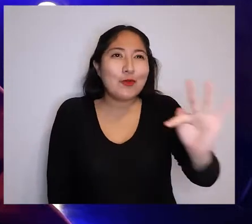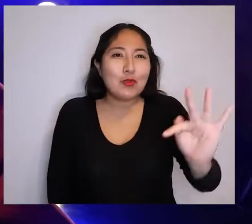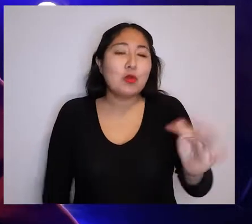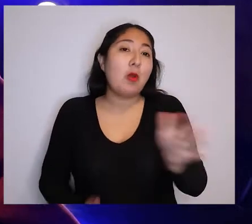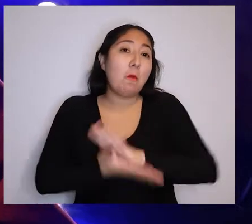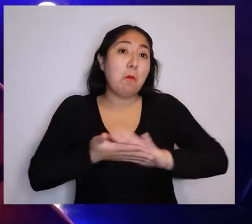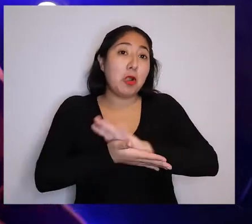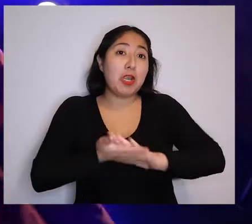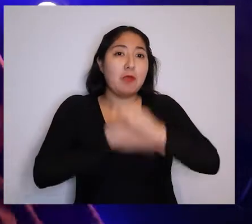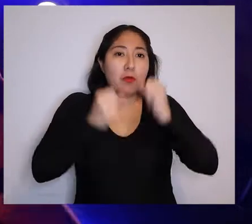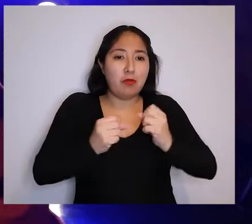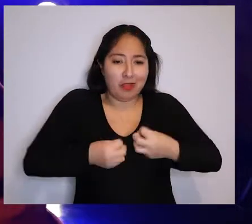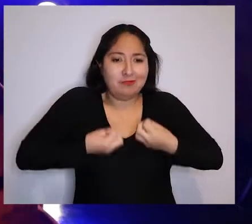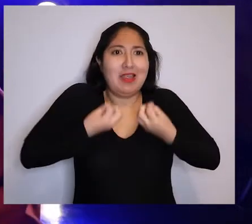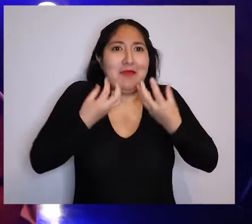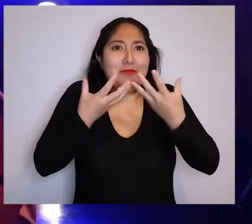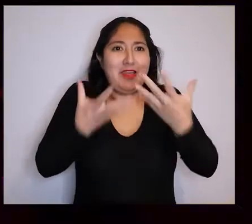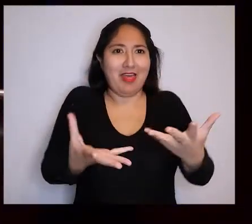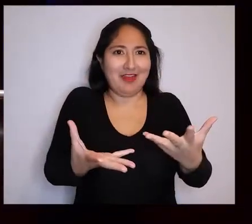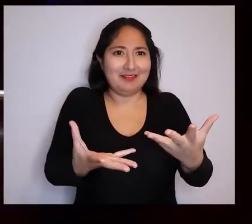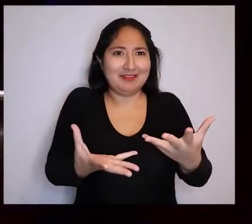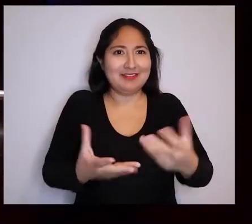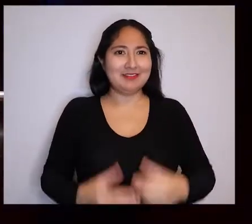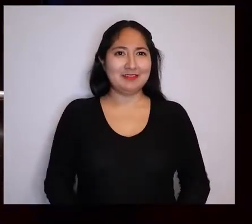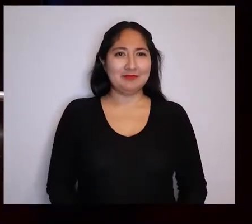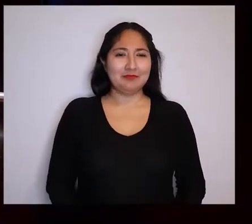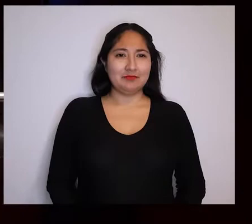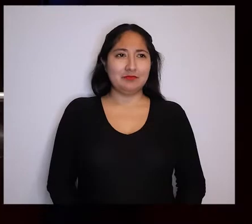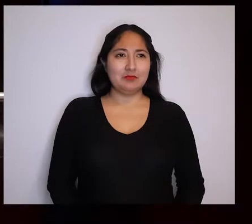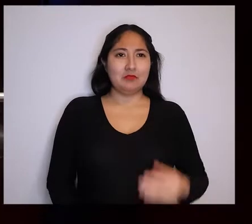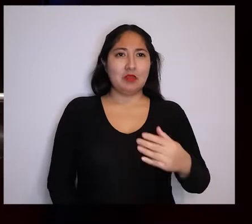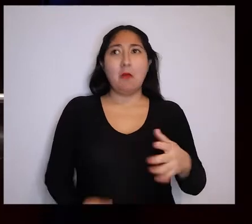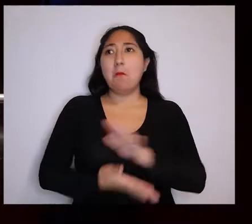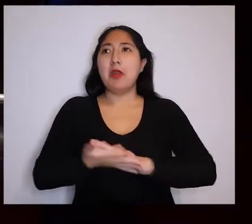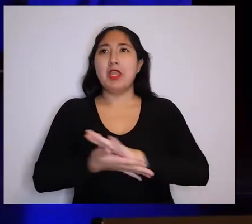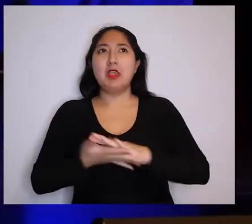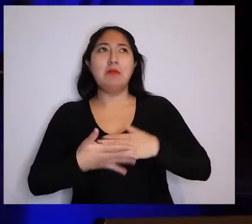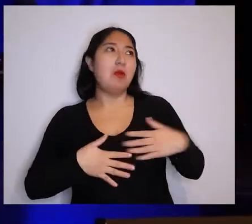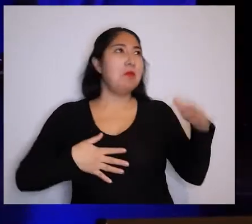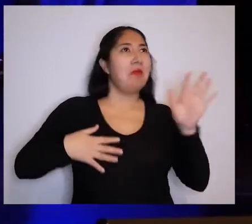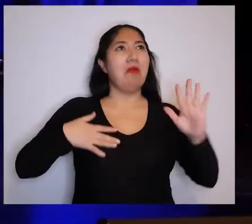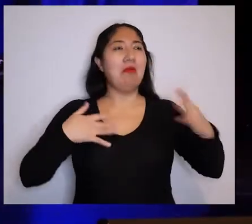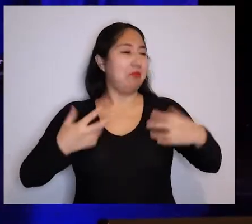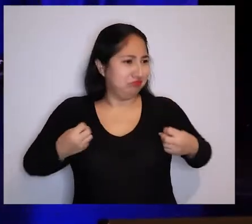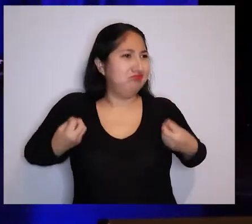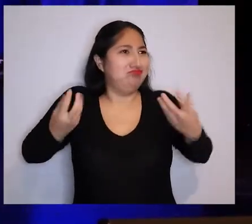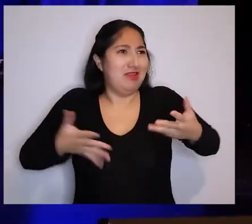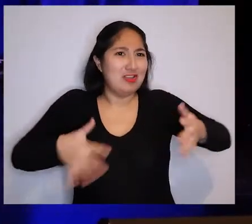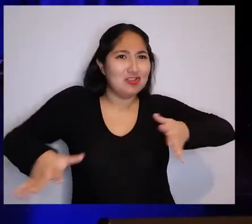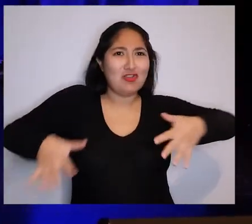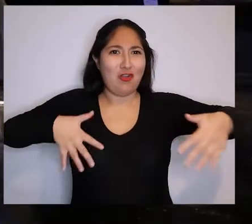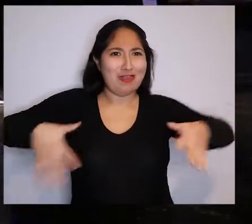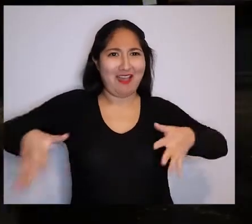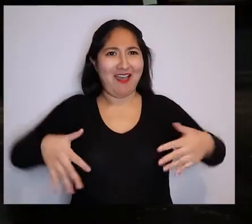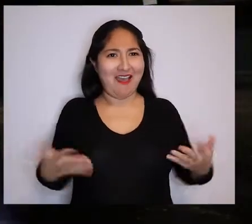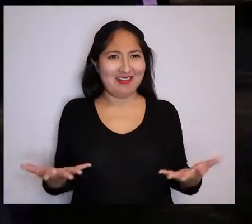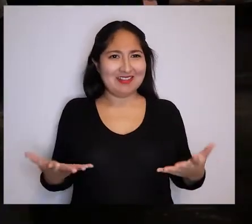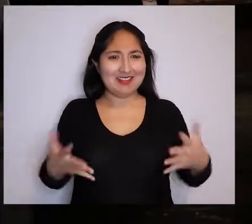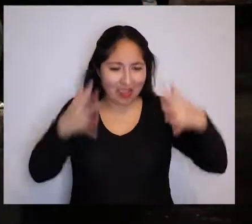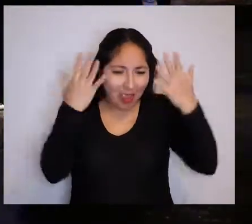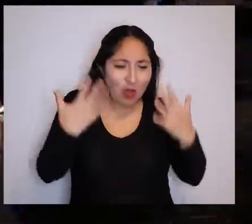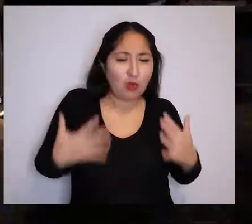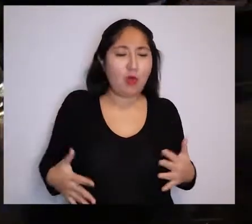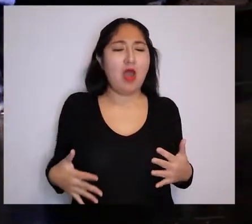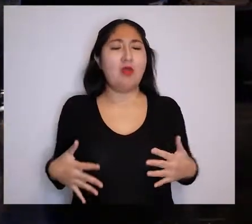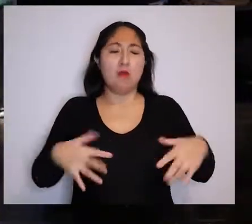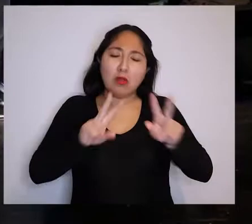sea, poder expresarse, perder el miedo a hacer el ridículo, soltarse,